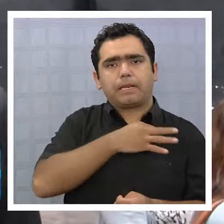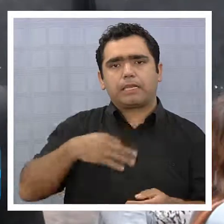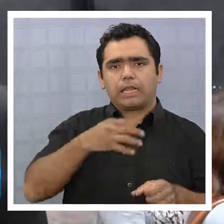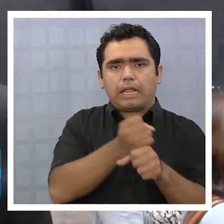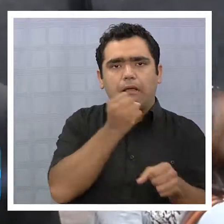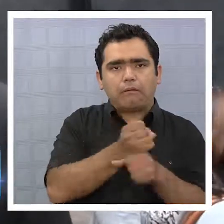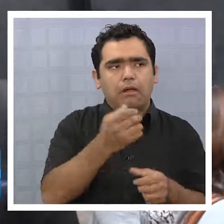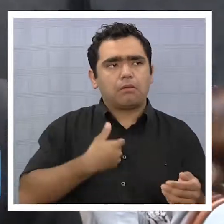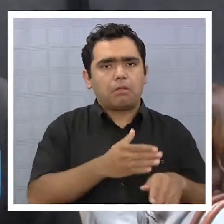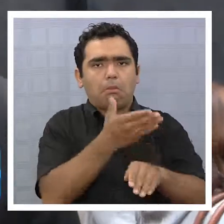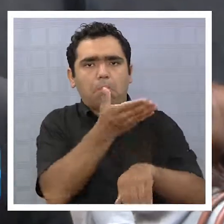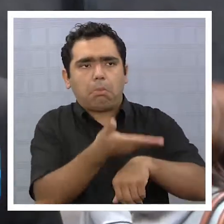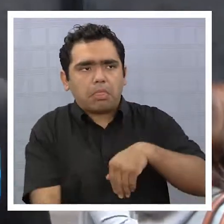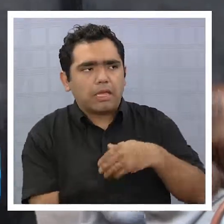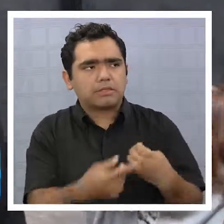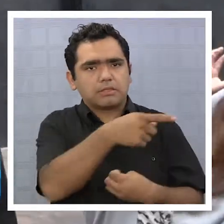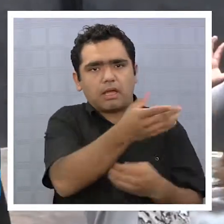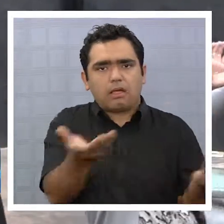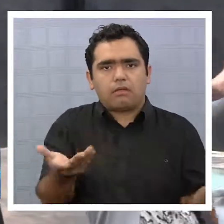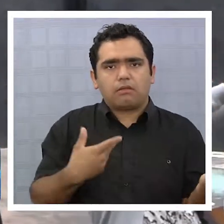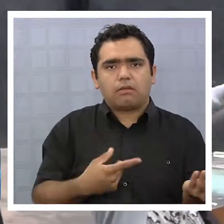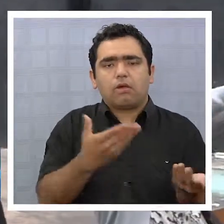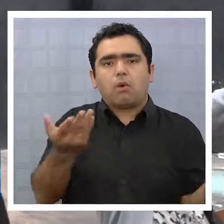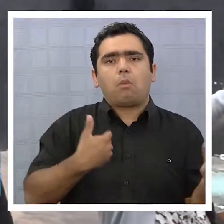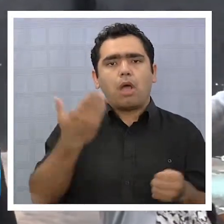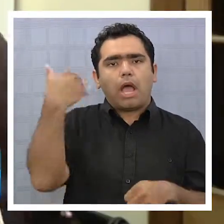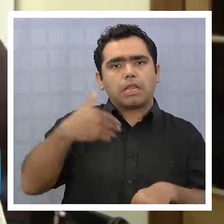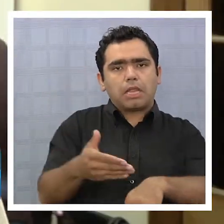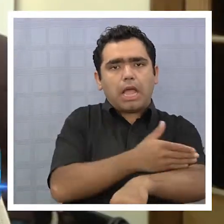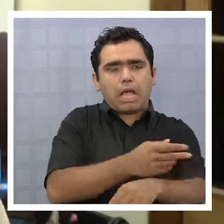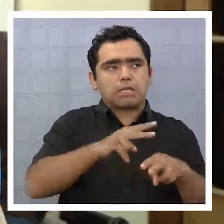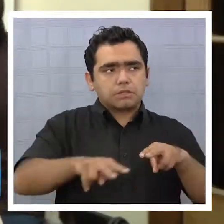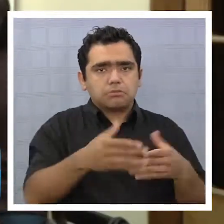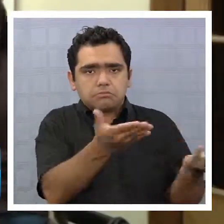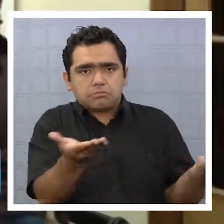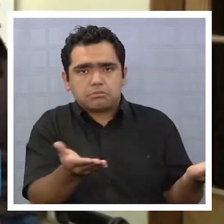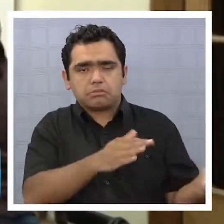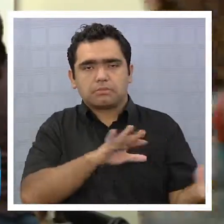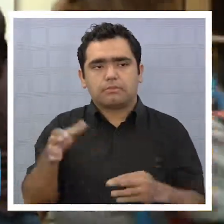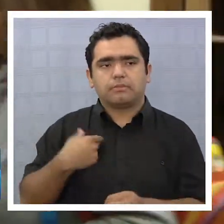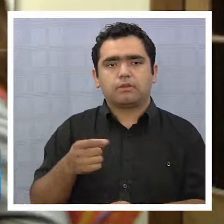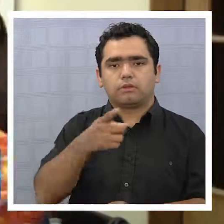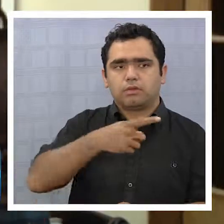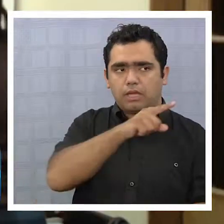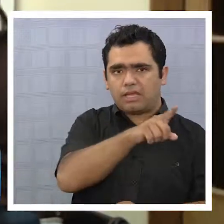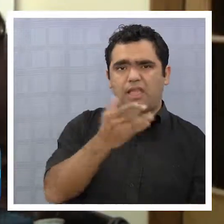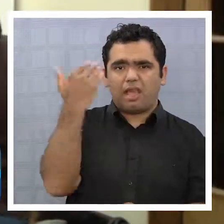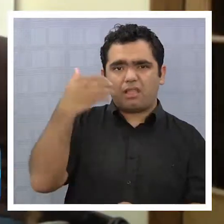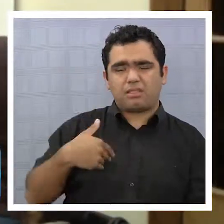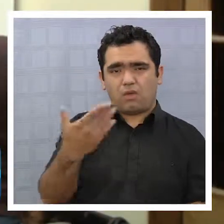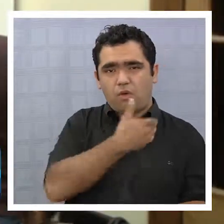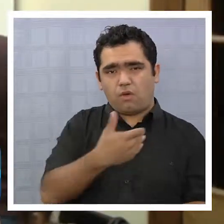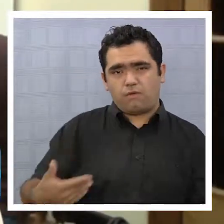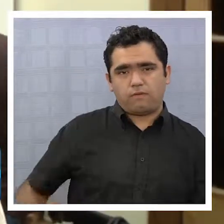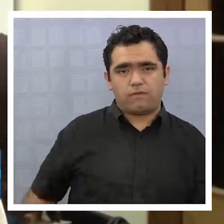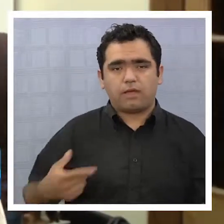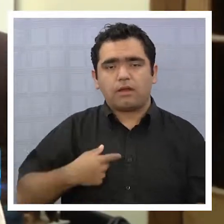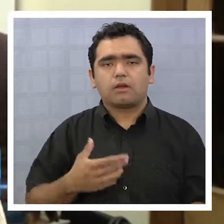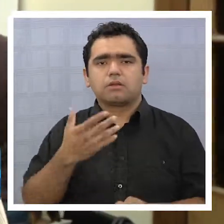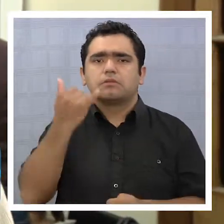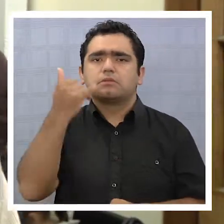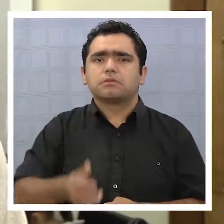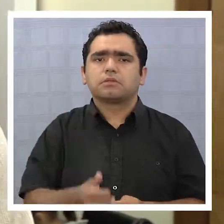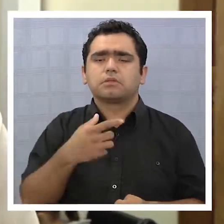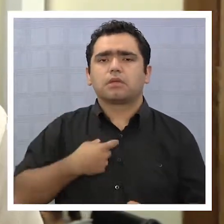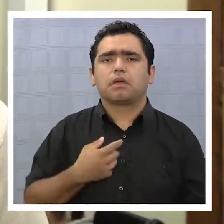yo creo que las cosas se hacen cuando se pueden hacer no basta hablar las y vemos que ella fue parte este gobierno que hace más tiempo discutiendo el sueldo mínimo y nunca